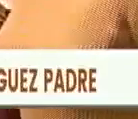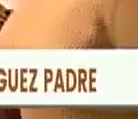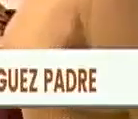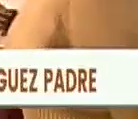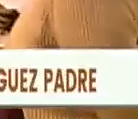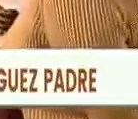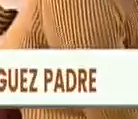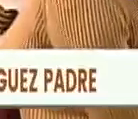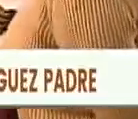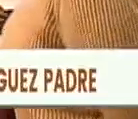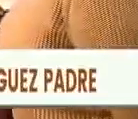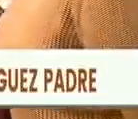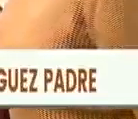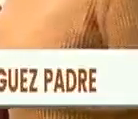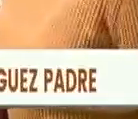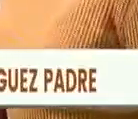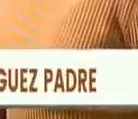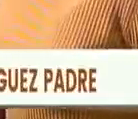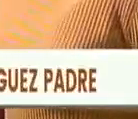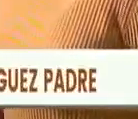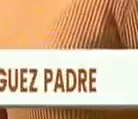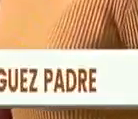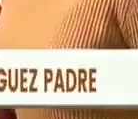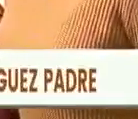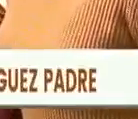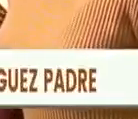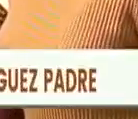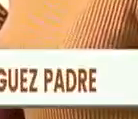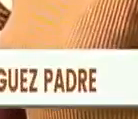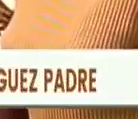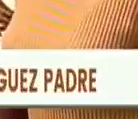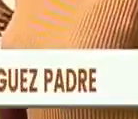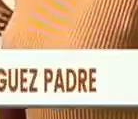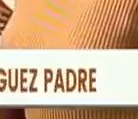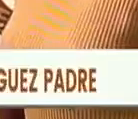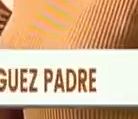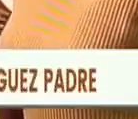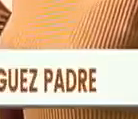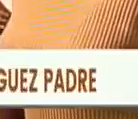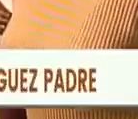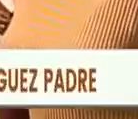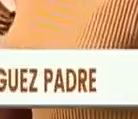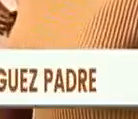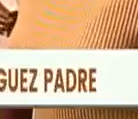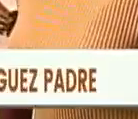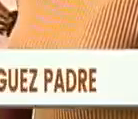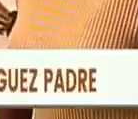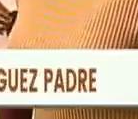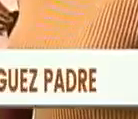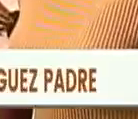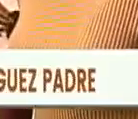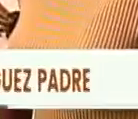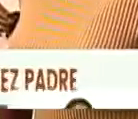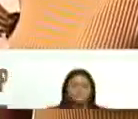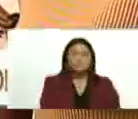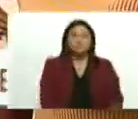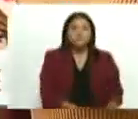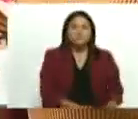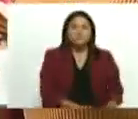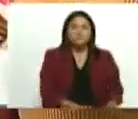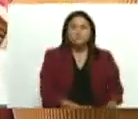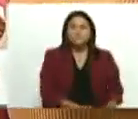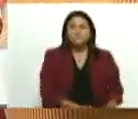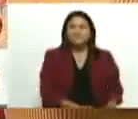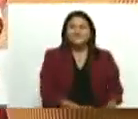autonomía universitaria y por la Revolución venezolana, que fue un valiente, que fue leal a sus ideas hasta